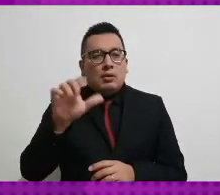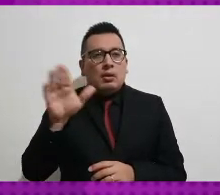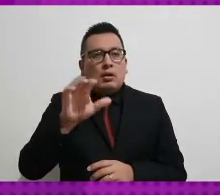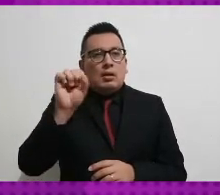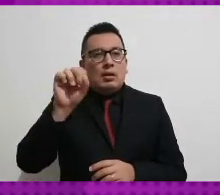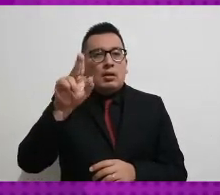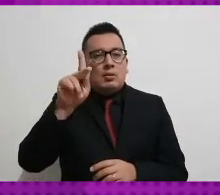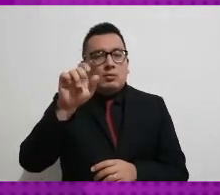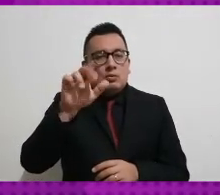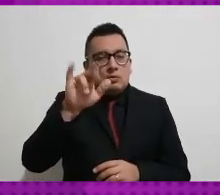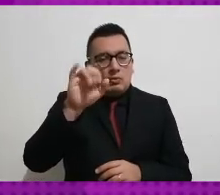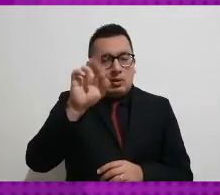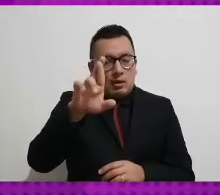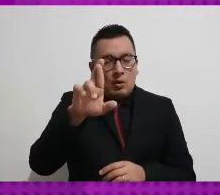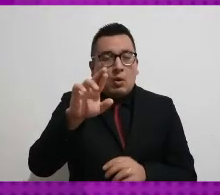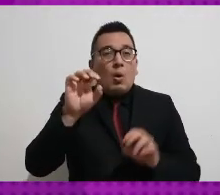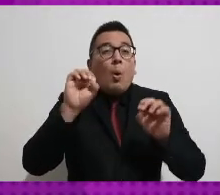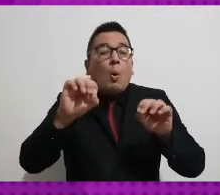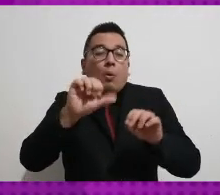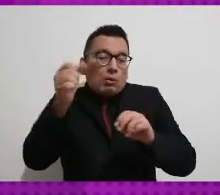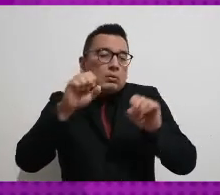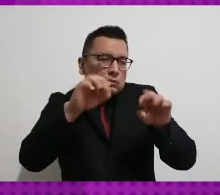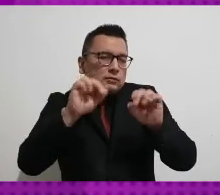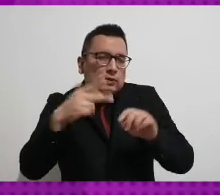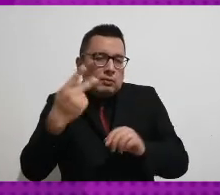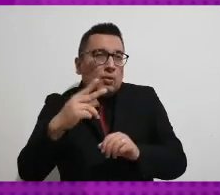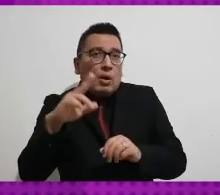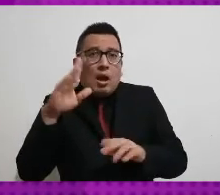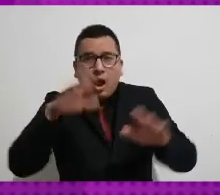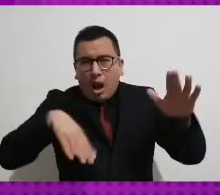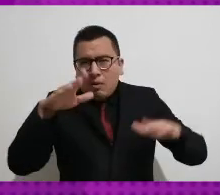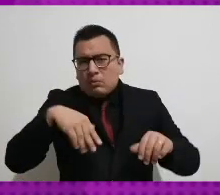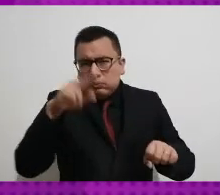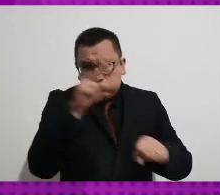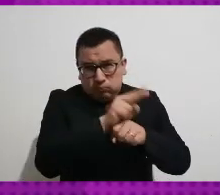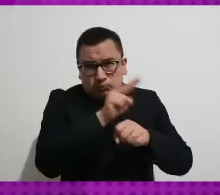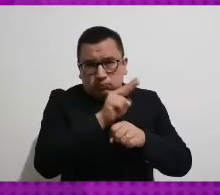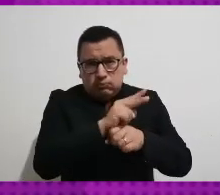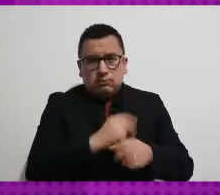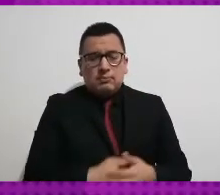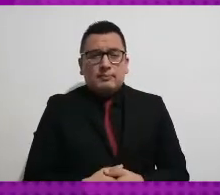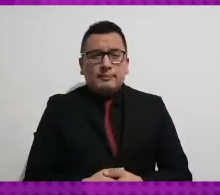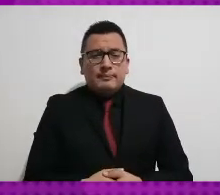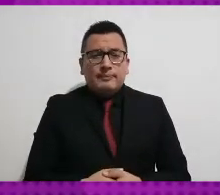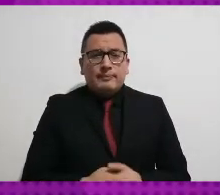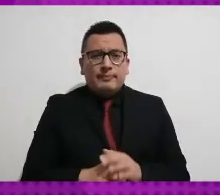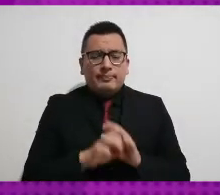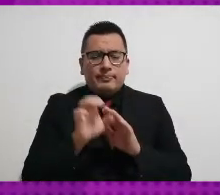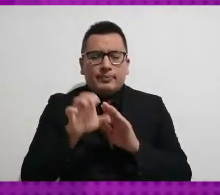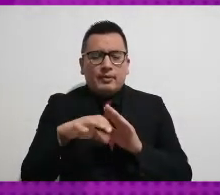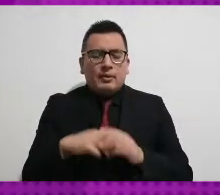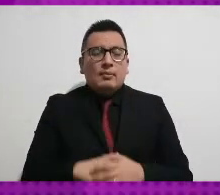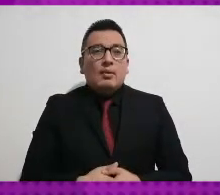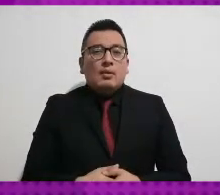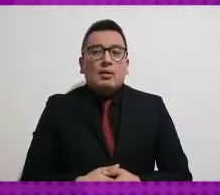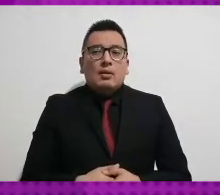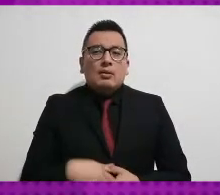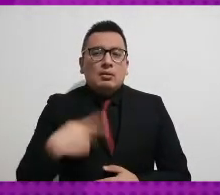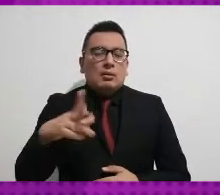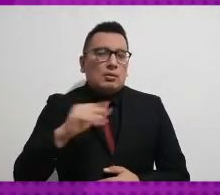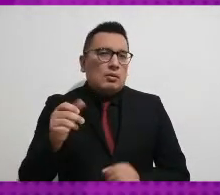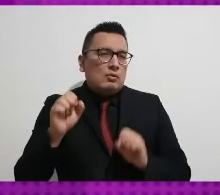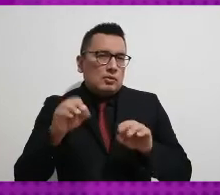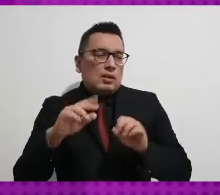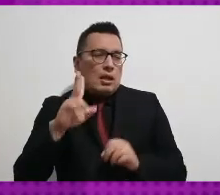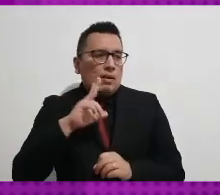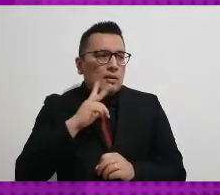los despachos externos. Ellos lo hacen, por ejemplo, el despacho externo pues,